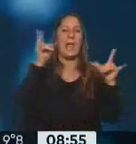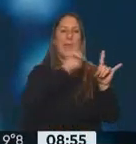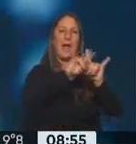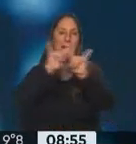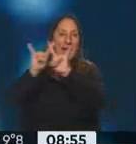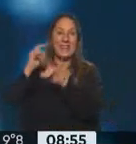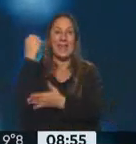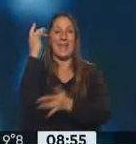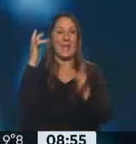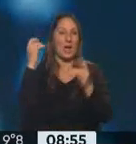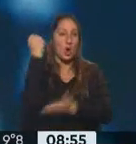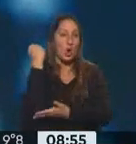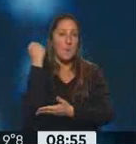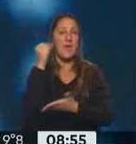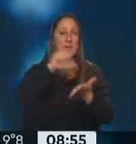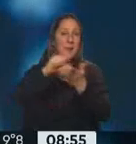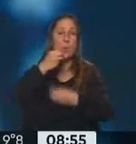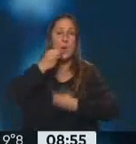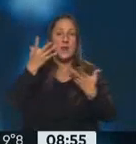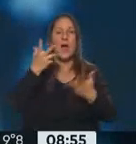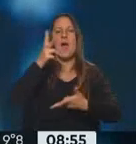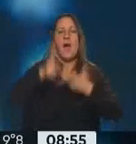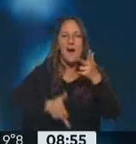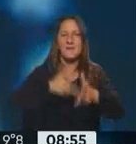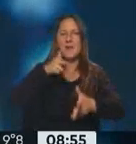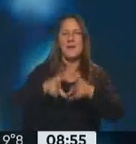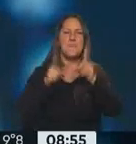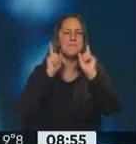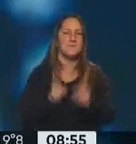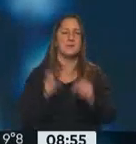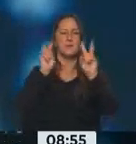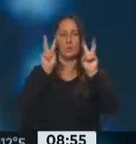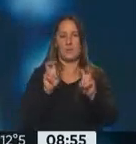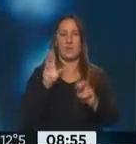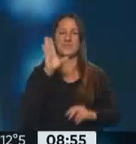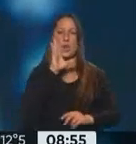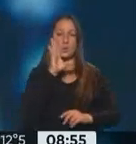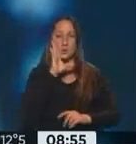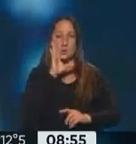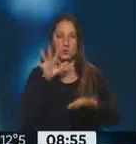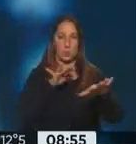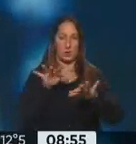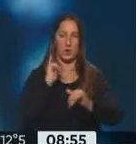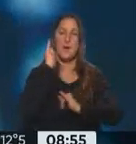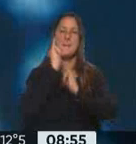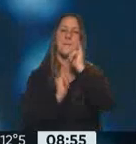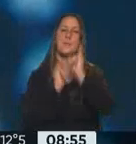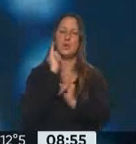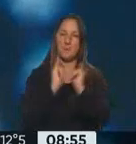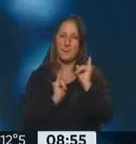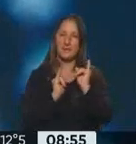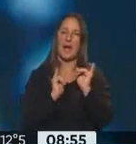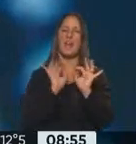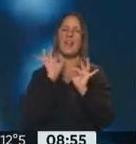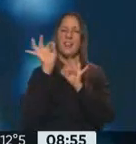economía de cualquier país del mundo está hablando de este tema y es lo que ocurrió en eeuu vamos a explicarlo y detallar los